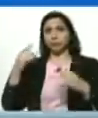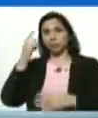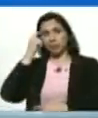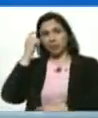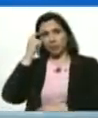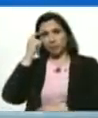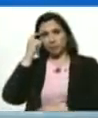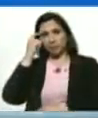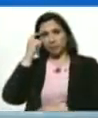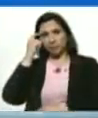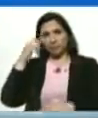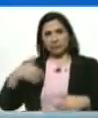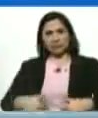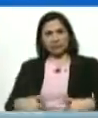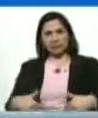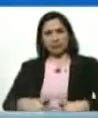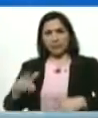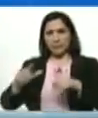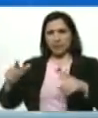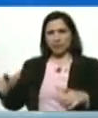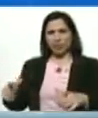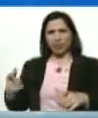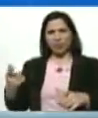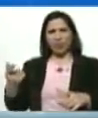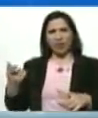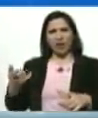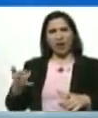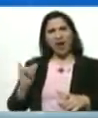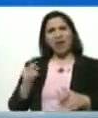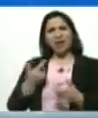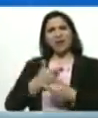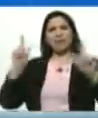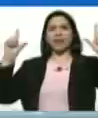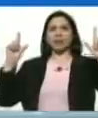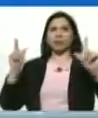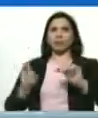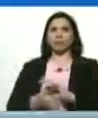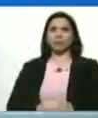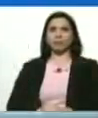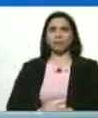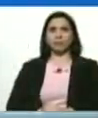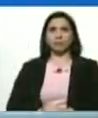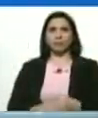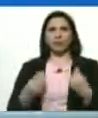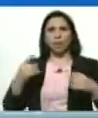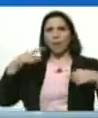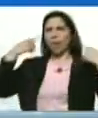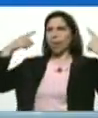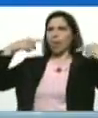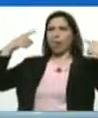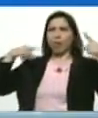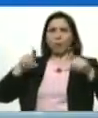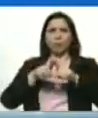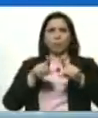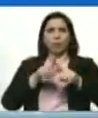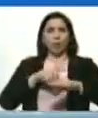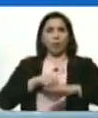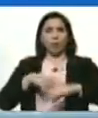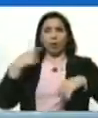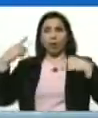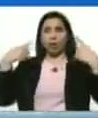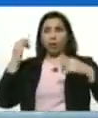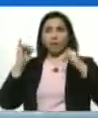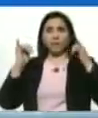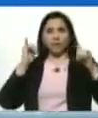de sacrificio la gente tiende como una liberación cómo volverse loco pues la obra loca de las